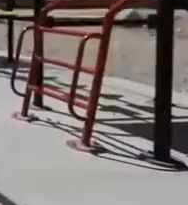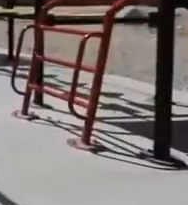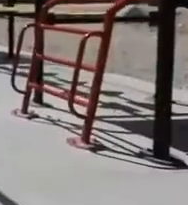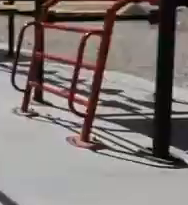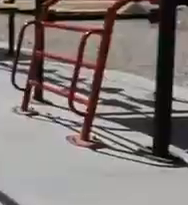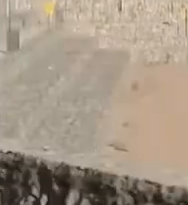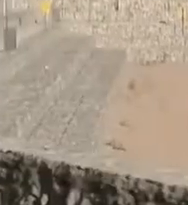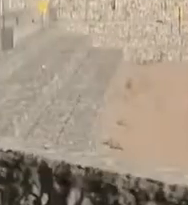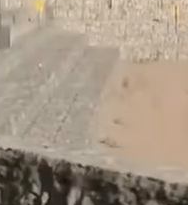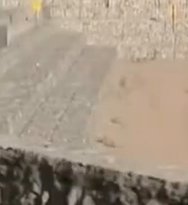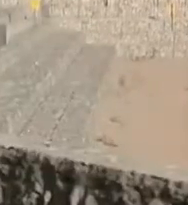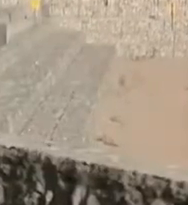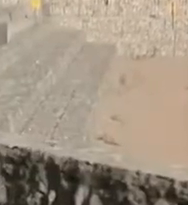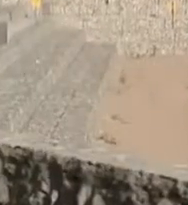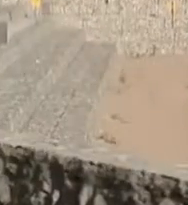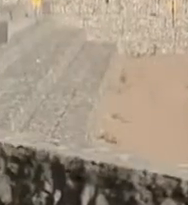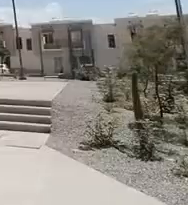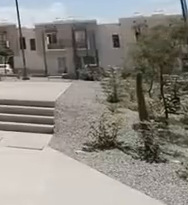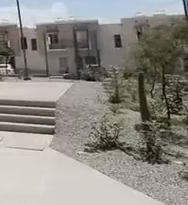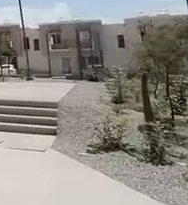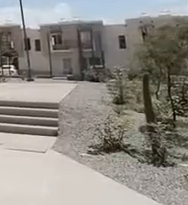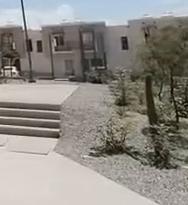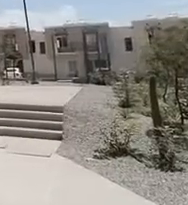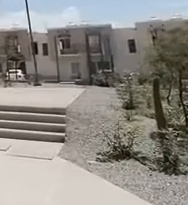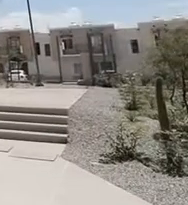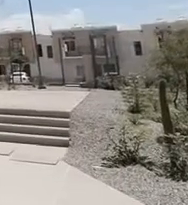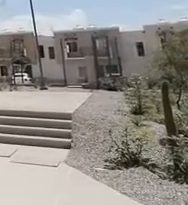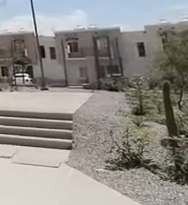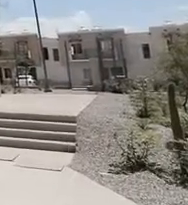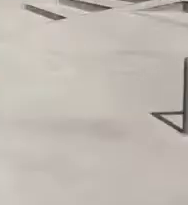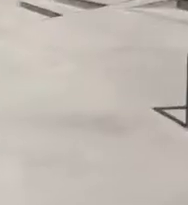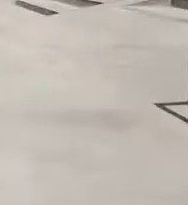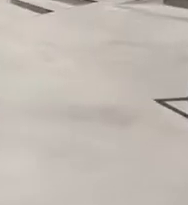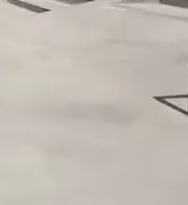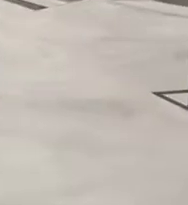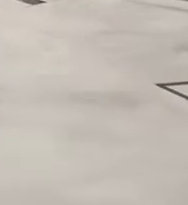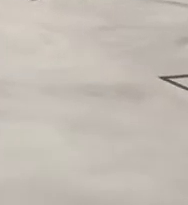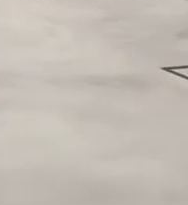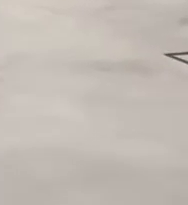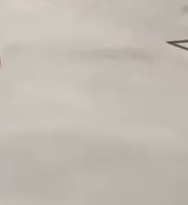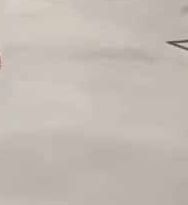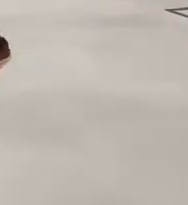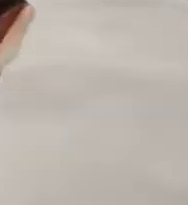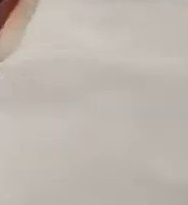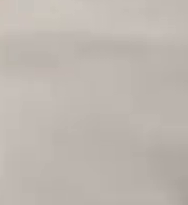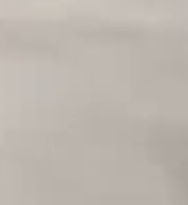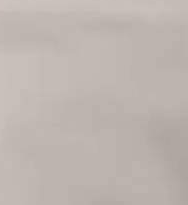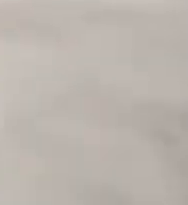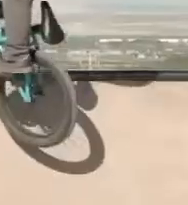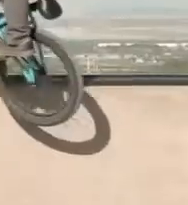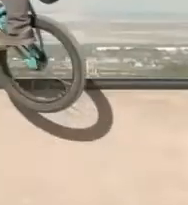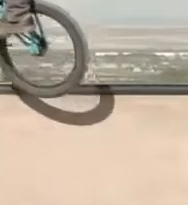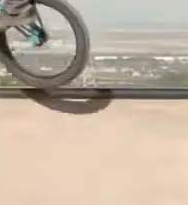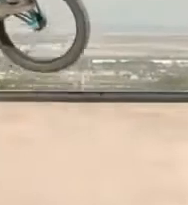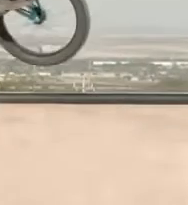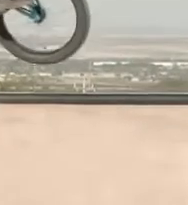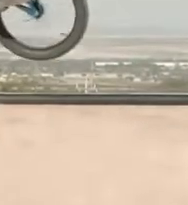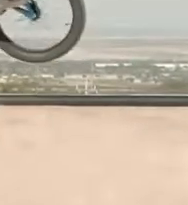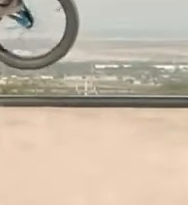seguir participando para el cuidado de este espacio. Me hace feliz